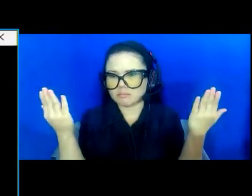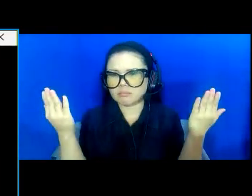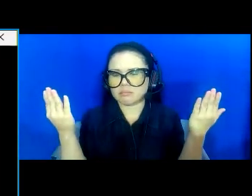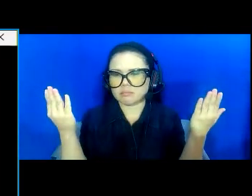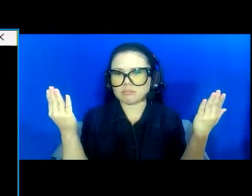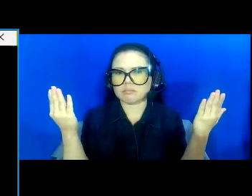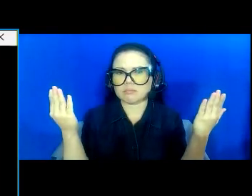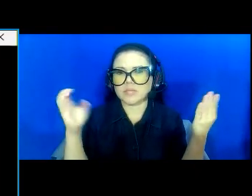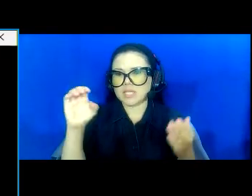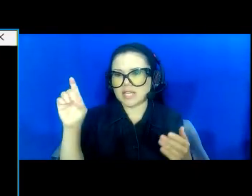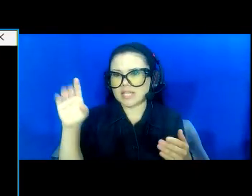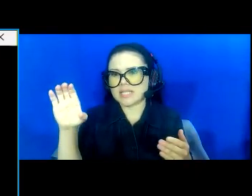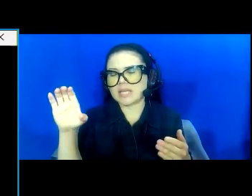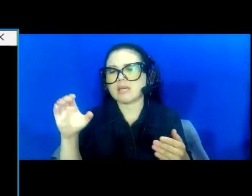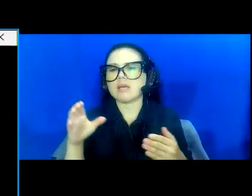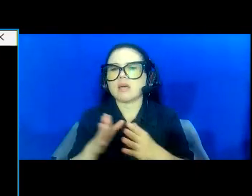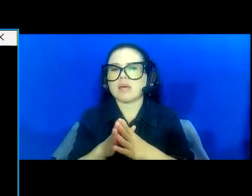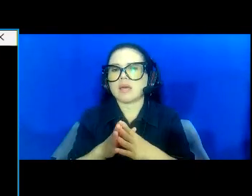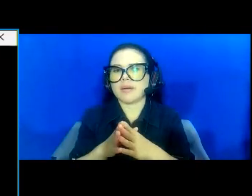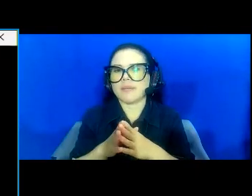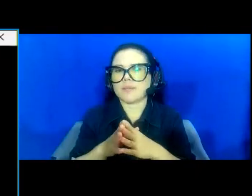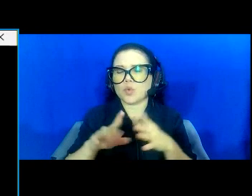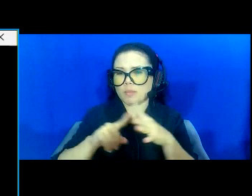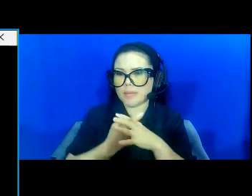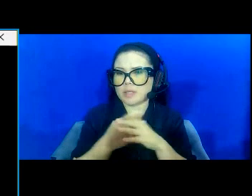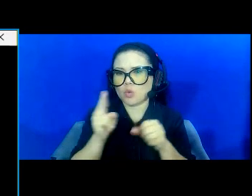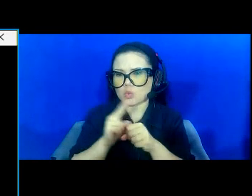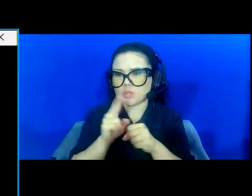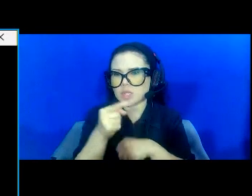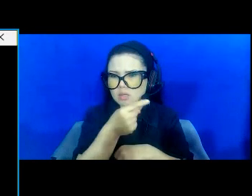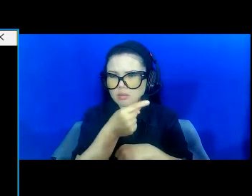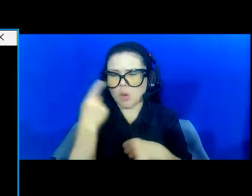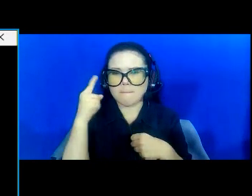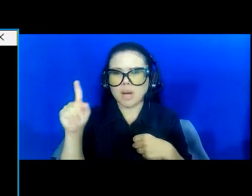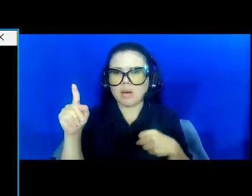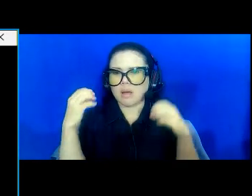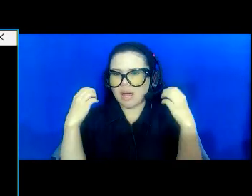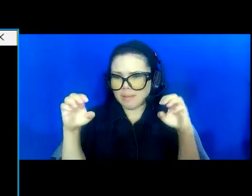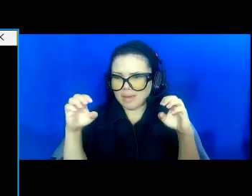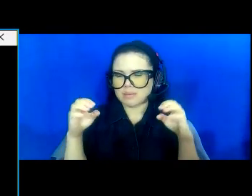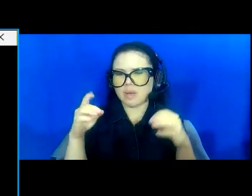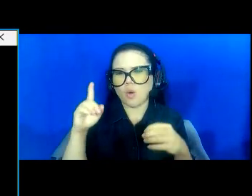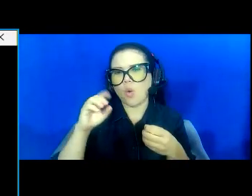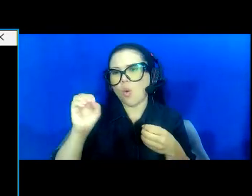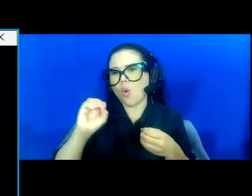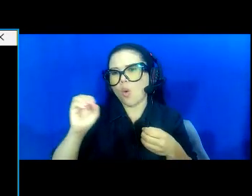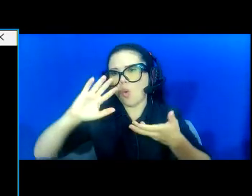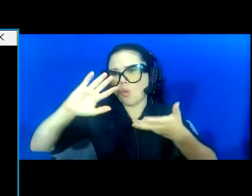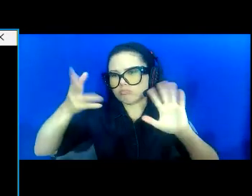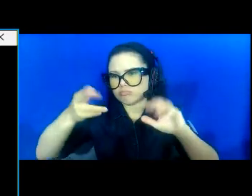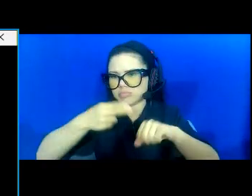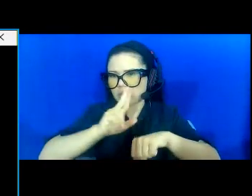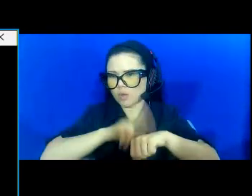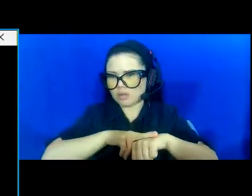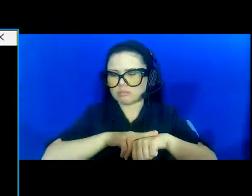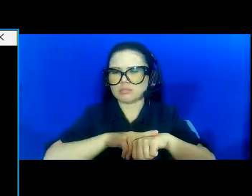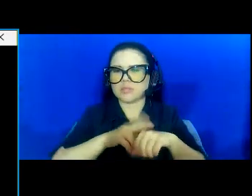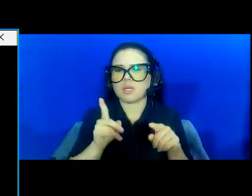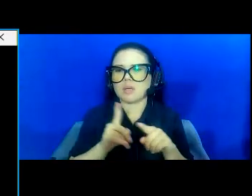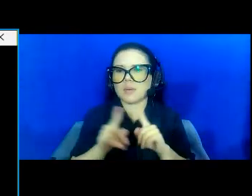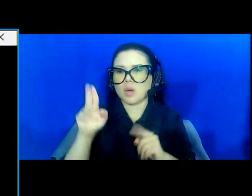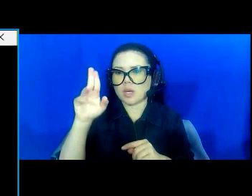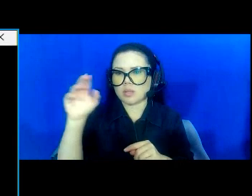inicialmente utiliza este índice para emergencias o desastres ambientales. Sin embargo, ya hay una tendencia en Estados Unidos